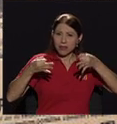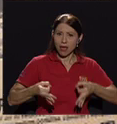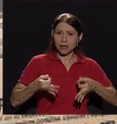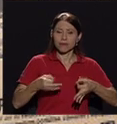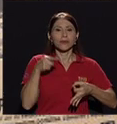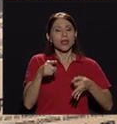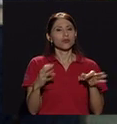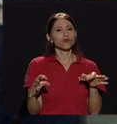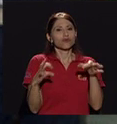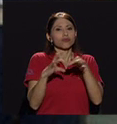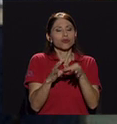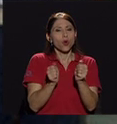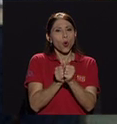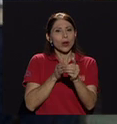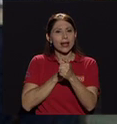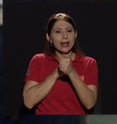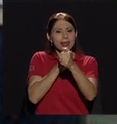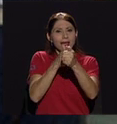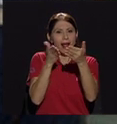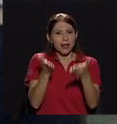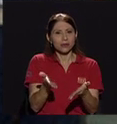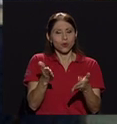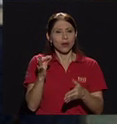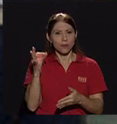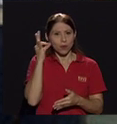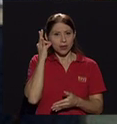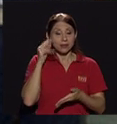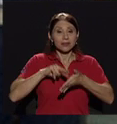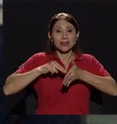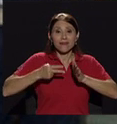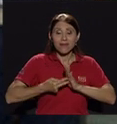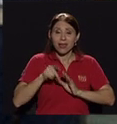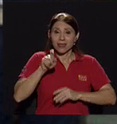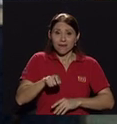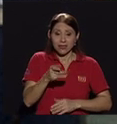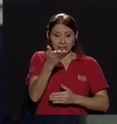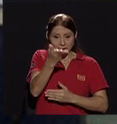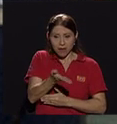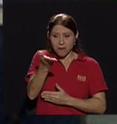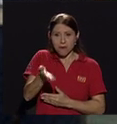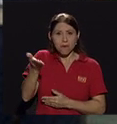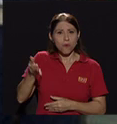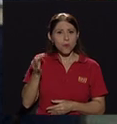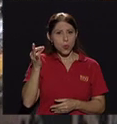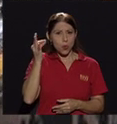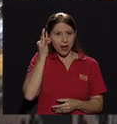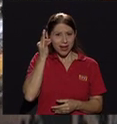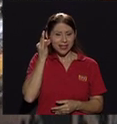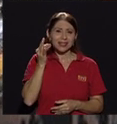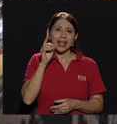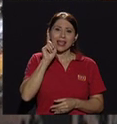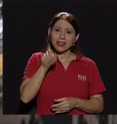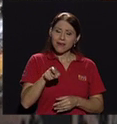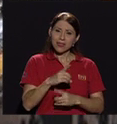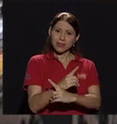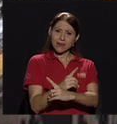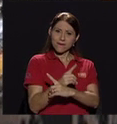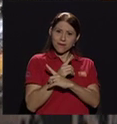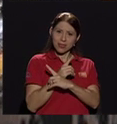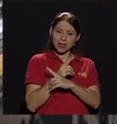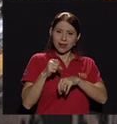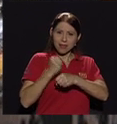con los liderazgos de las mujeres. O sea, mujeres que lleguen también a hacer defensa de